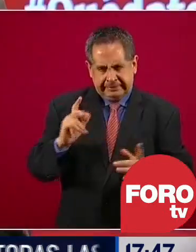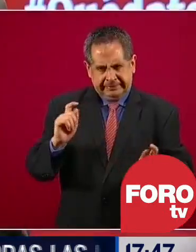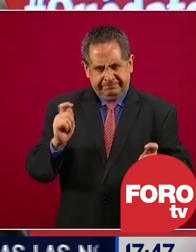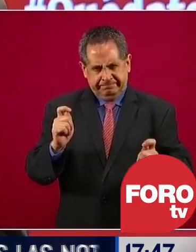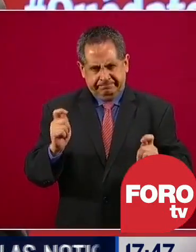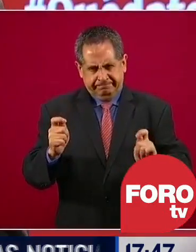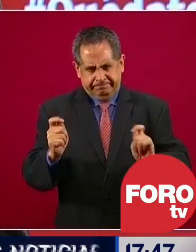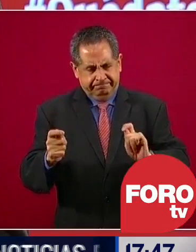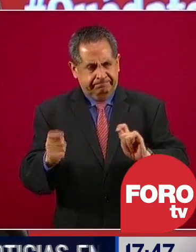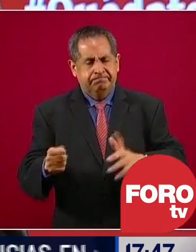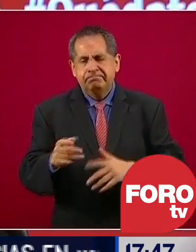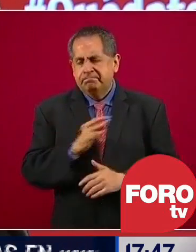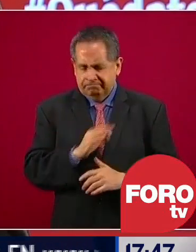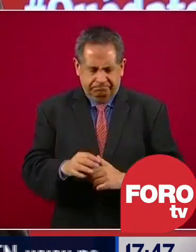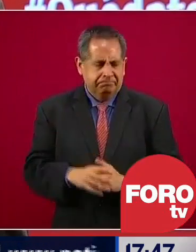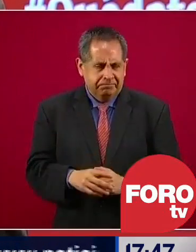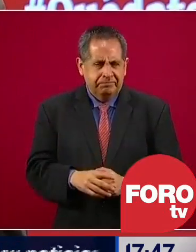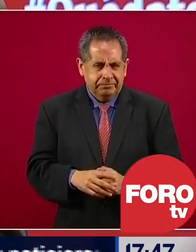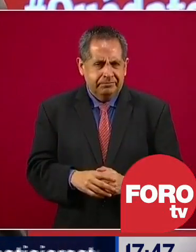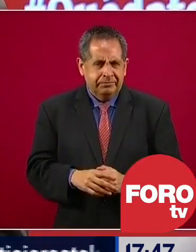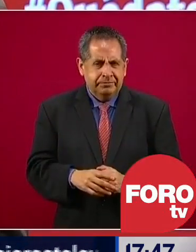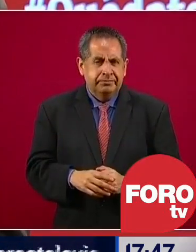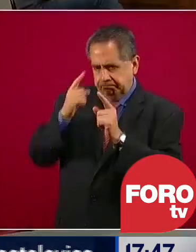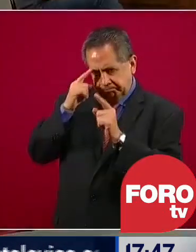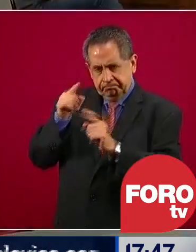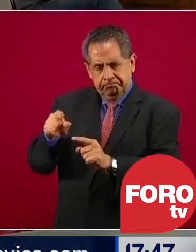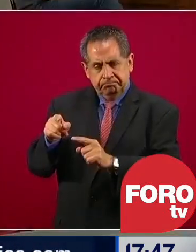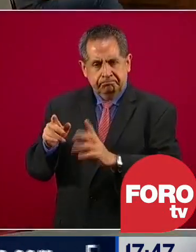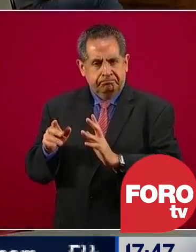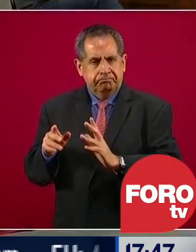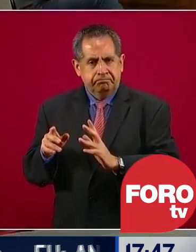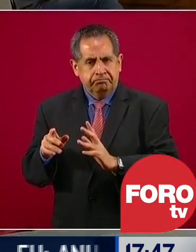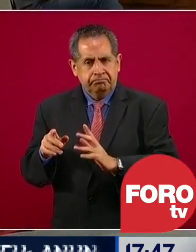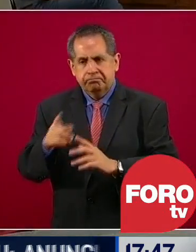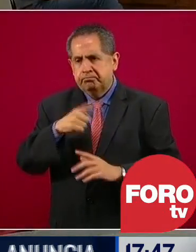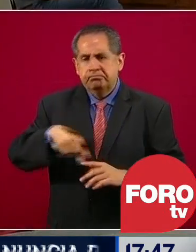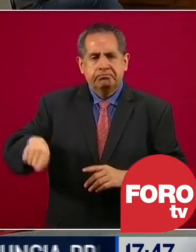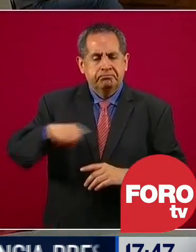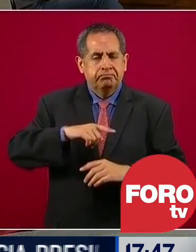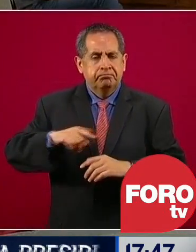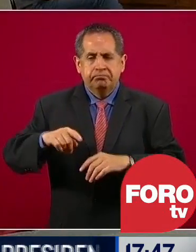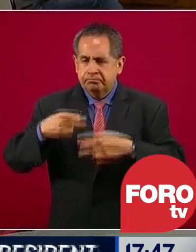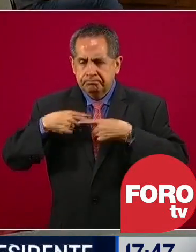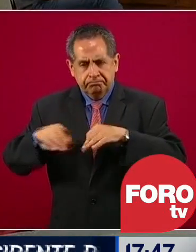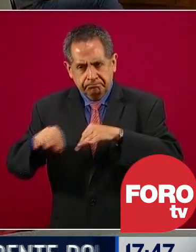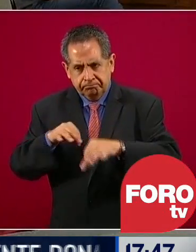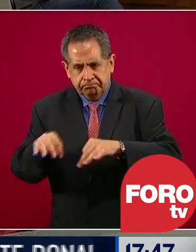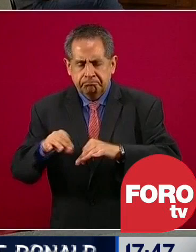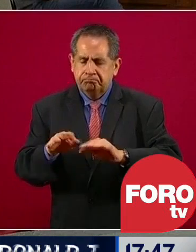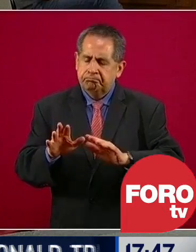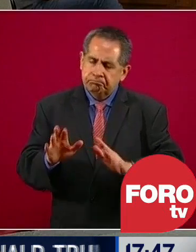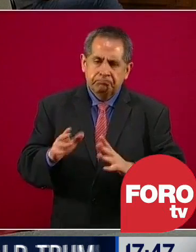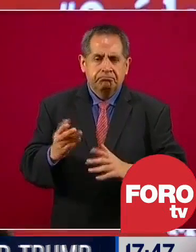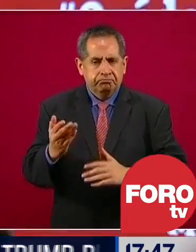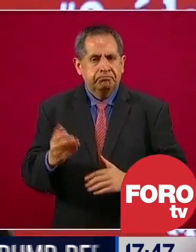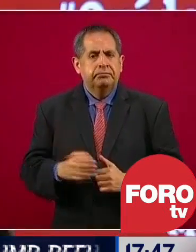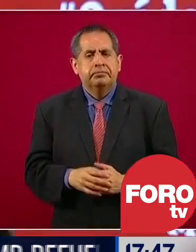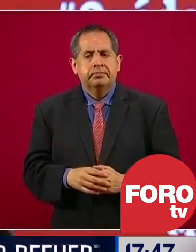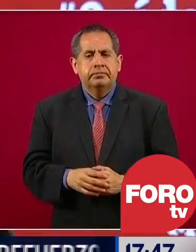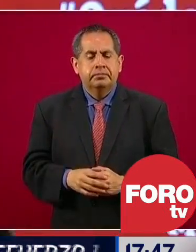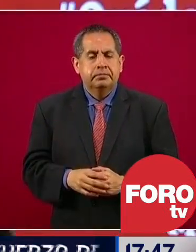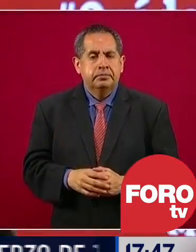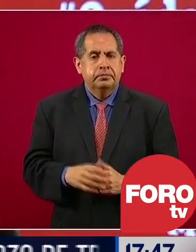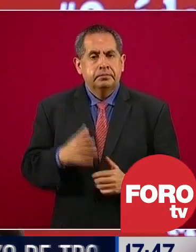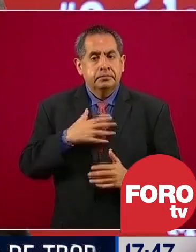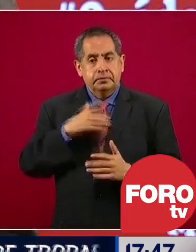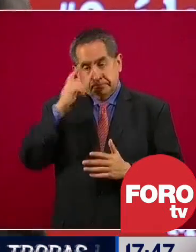forma. Reclamó a legisladores de Morena, representados por el diputado Mario Delgado y el senador Ricardo Monreal, que no